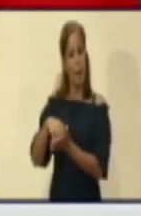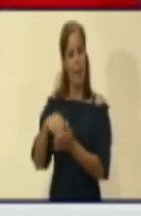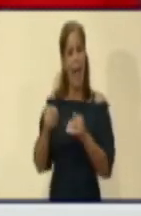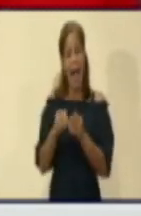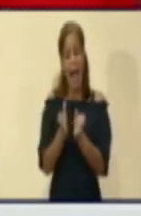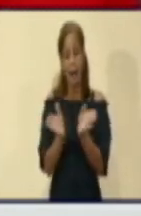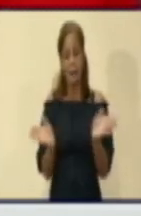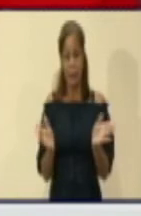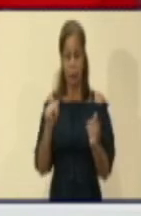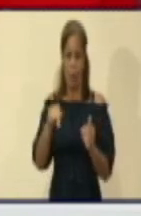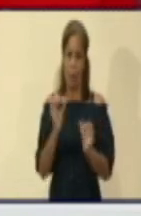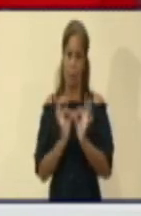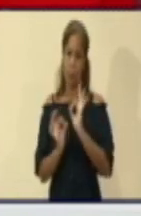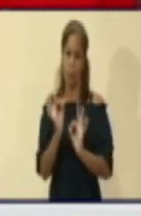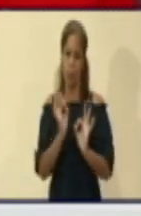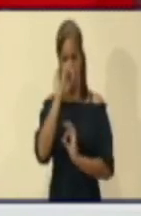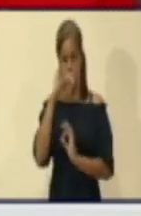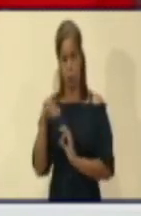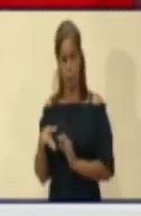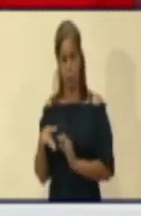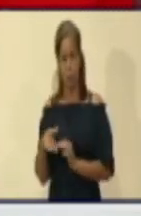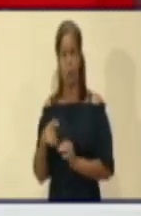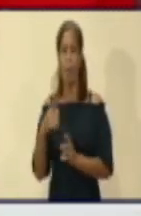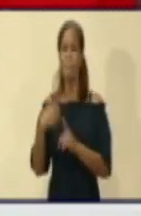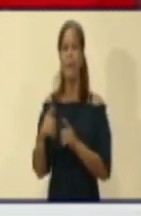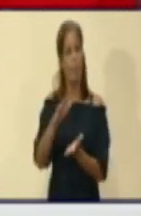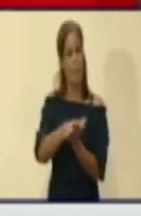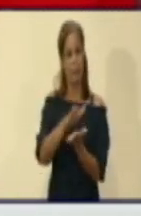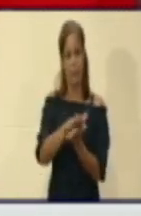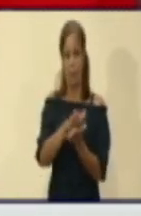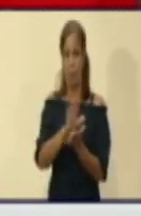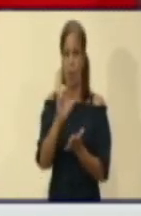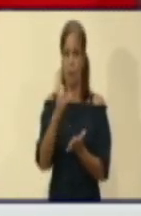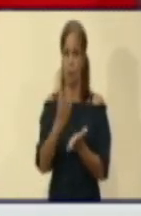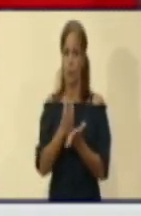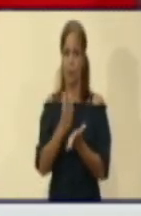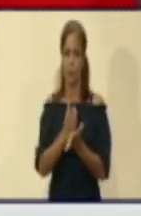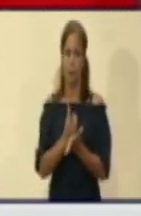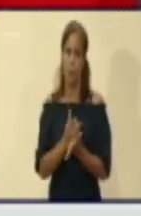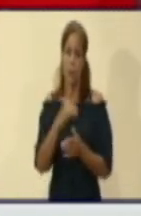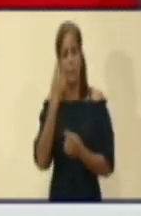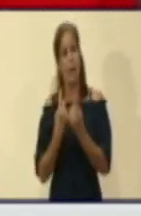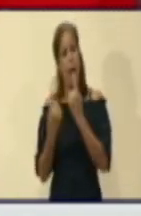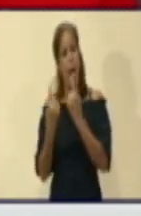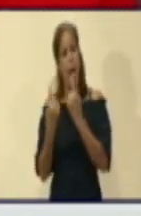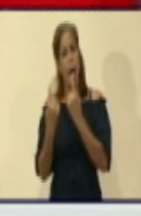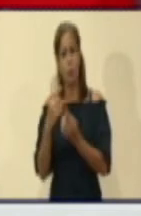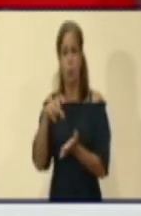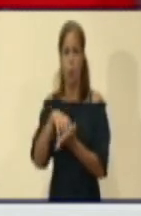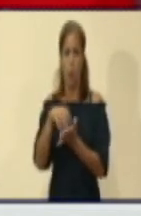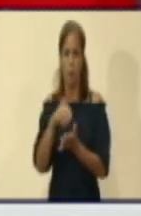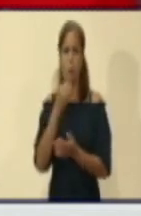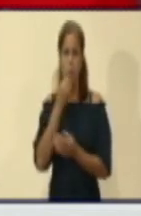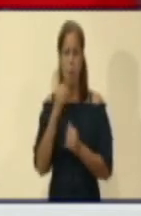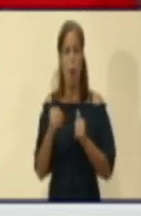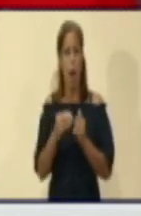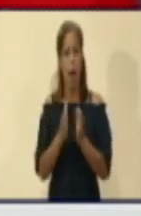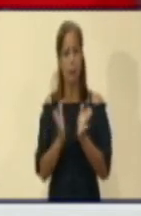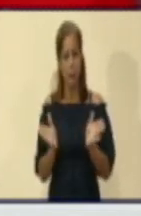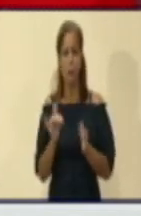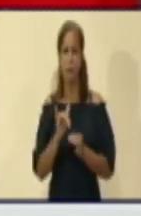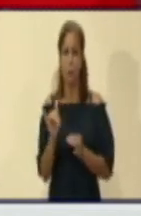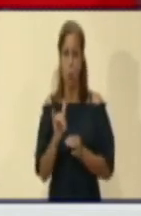esta actividad. No obstante, nosotros mantenemos la comunicación. Si tenemos que hacer apertura de cualquier otra institución, lo haríamos. De igual manera,